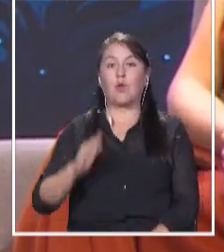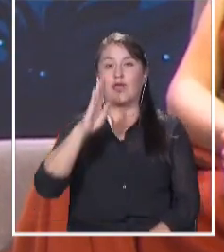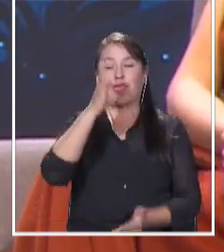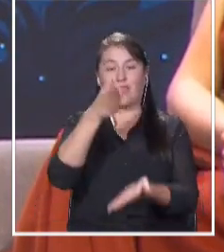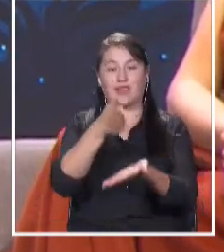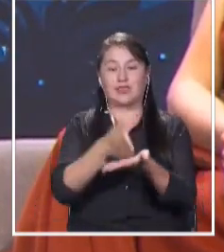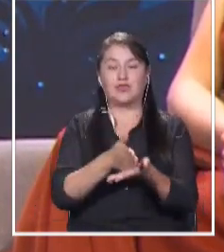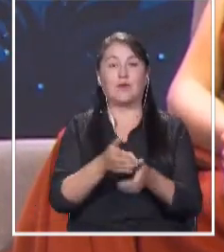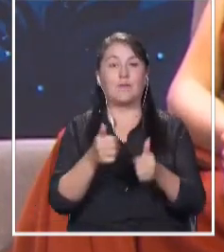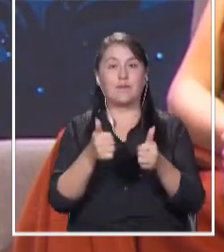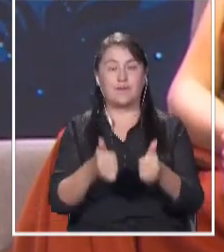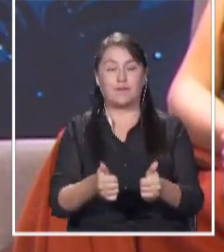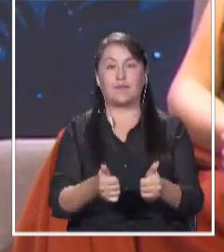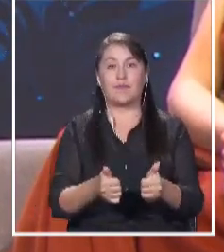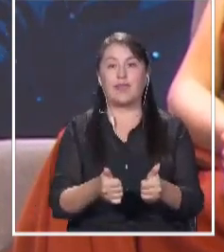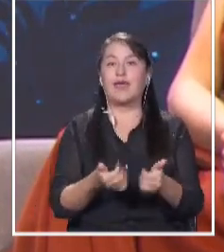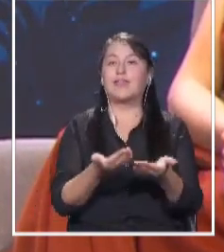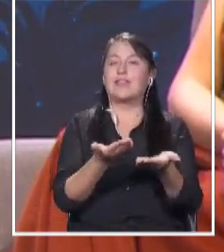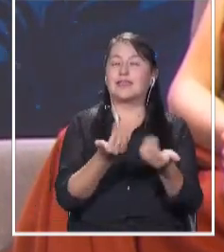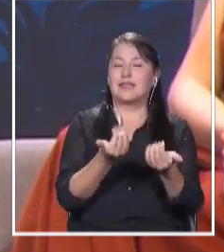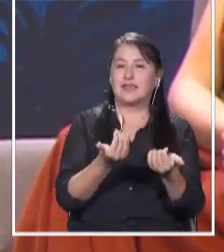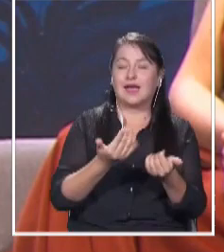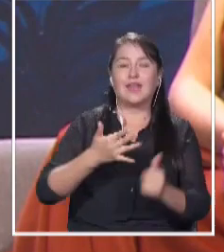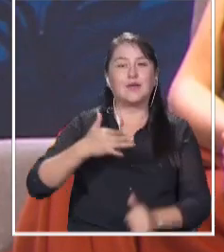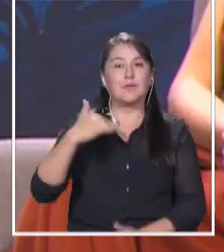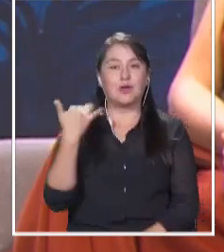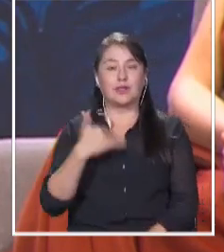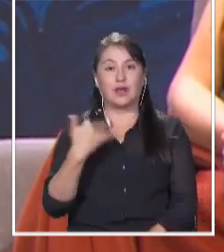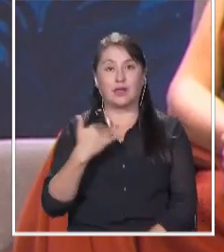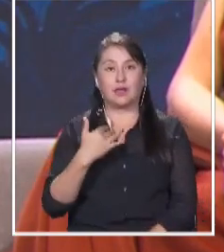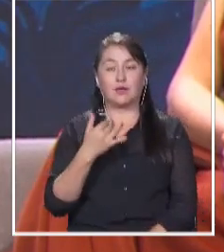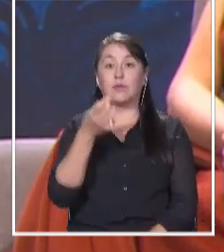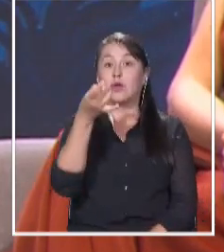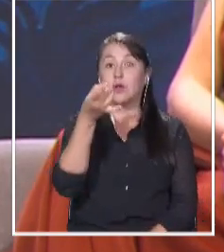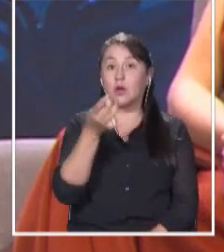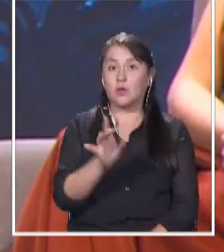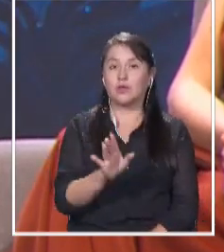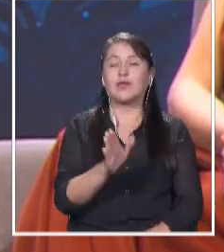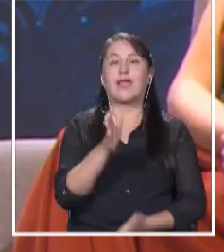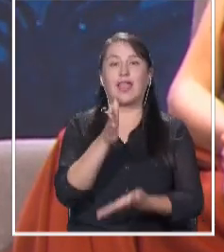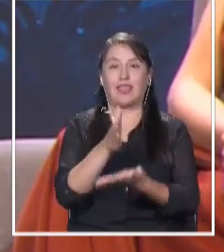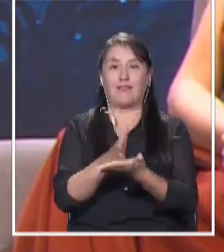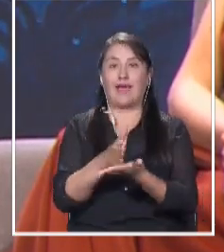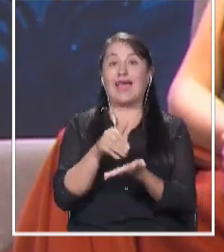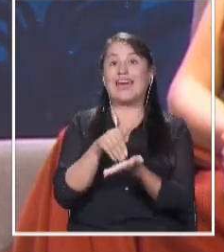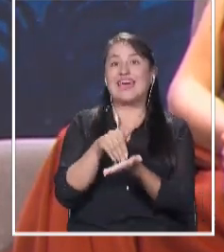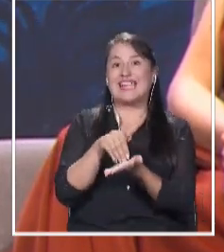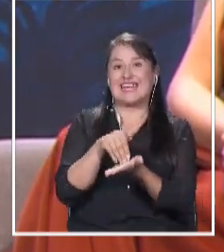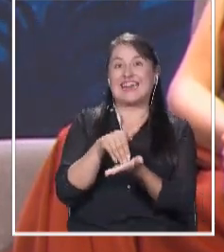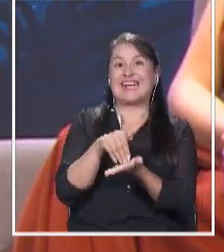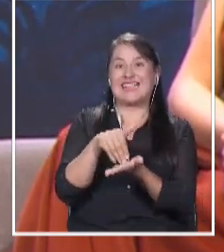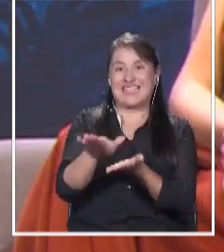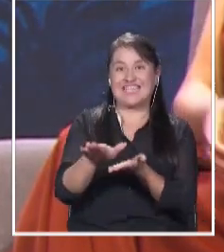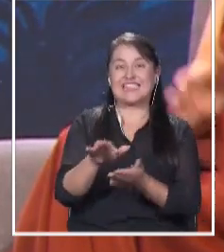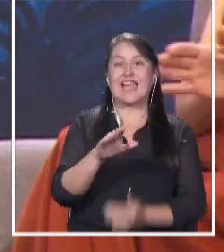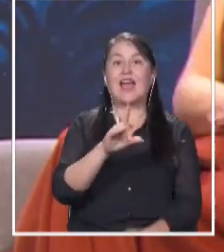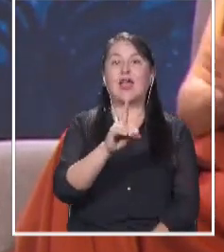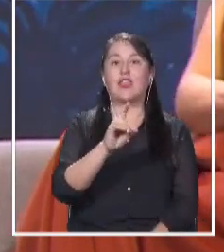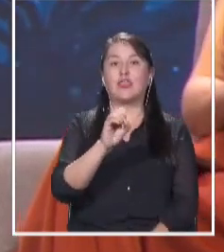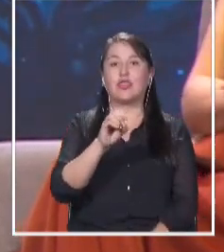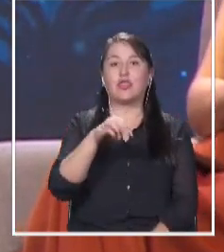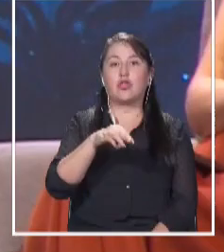correcta, necesaria, importante y la única que tenían que tomar: rechazar Dominga.